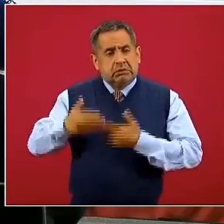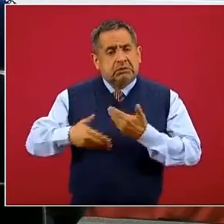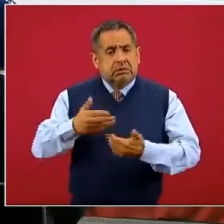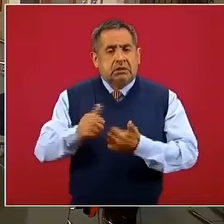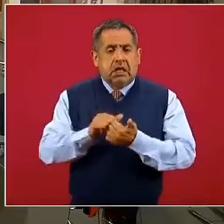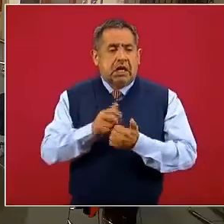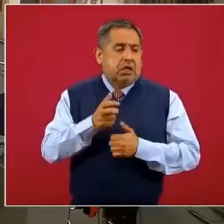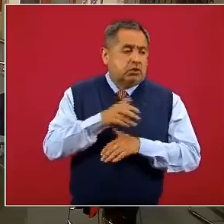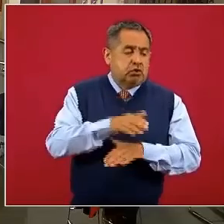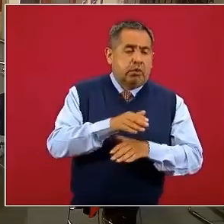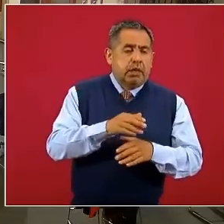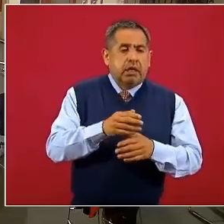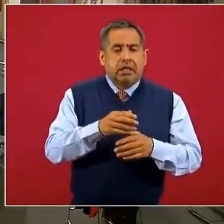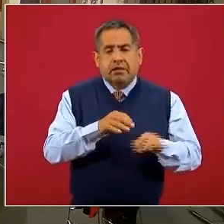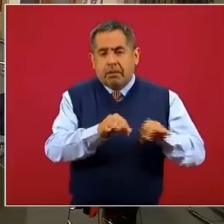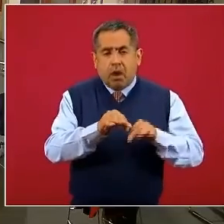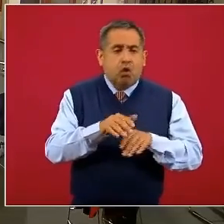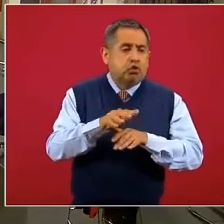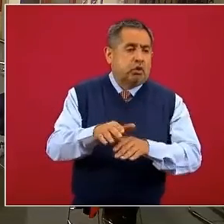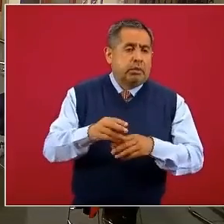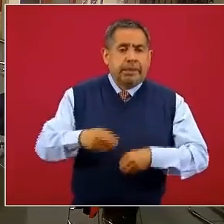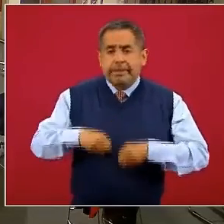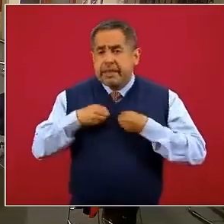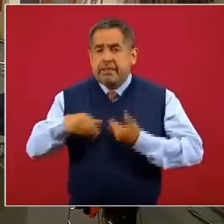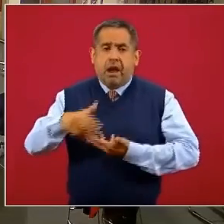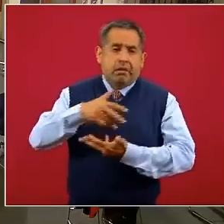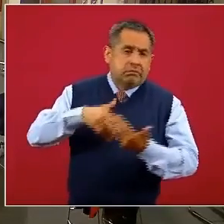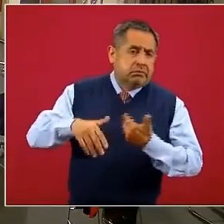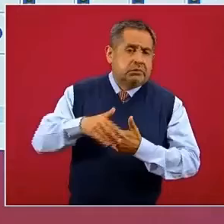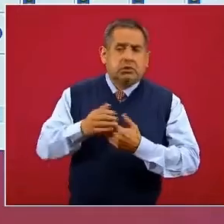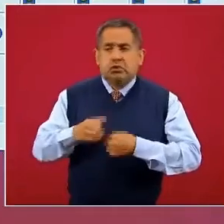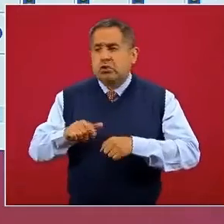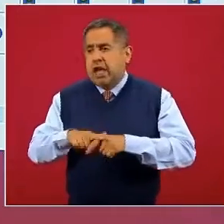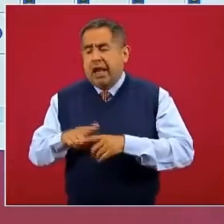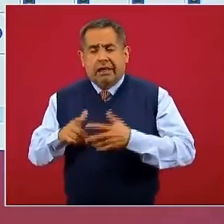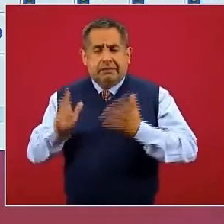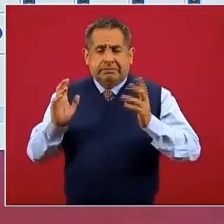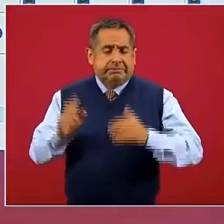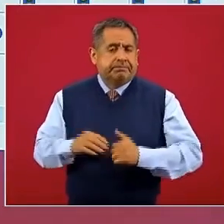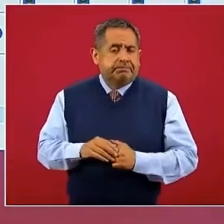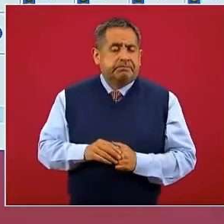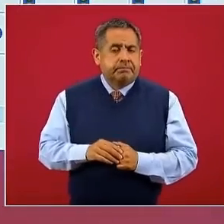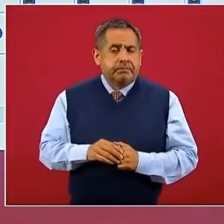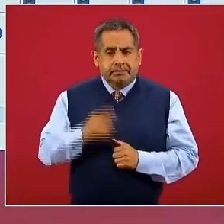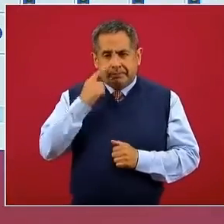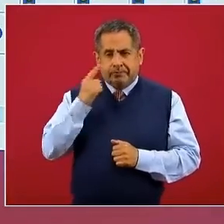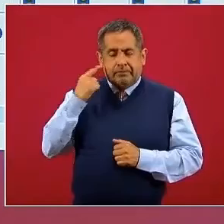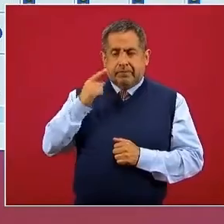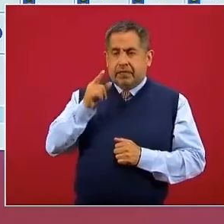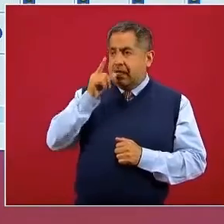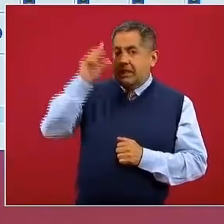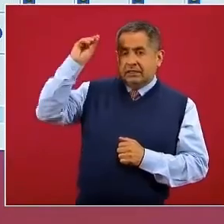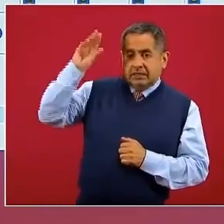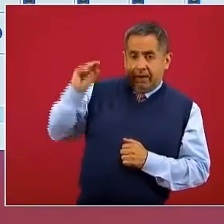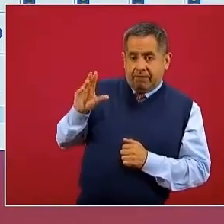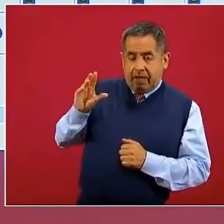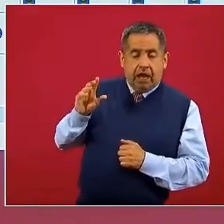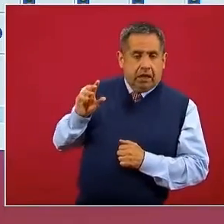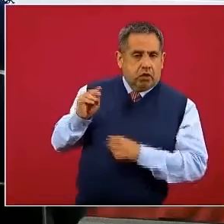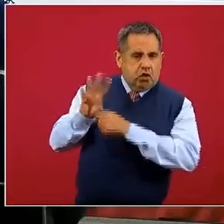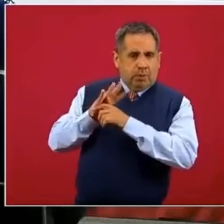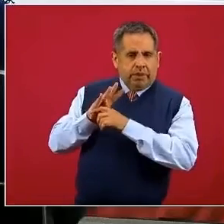laboral como en lo social. Sin embargo, lo que hemos visto también en últimas semanas es que el mismo semáforo de riesgo COVID, que